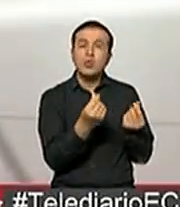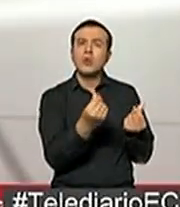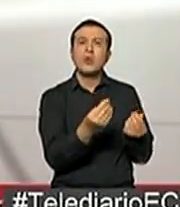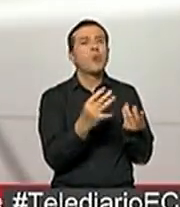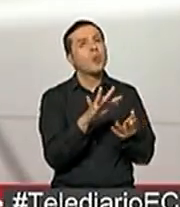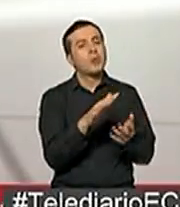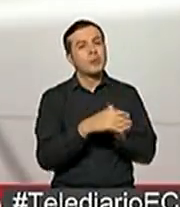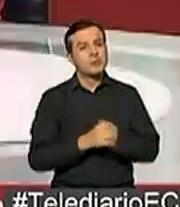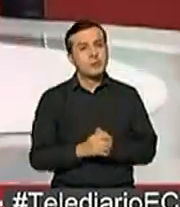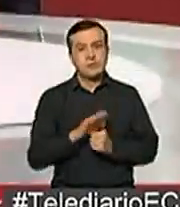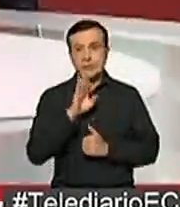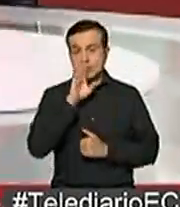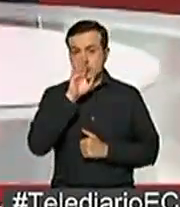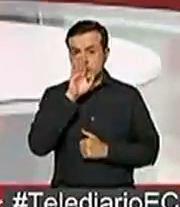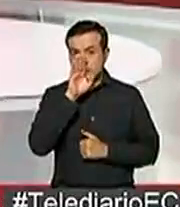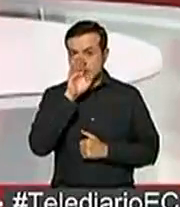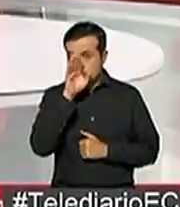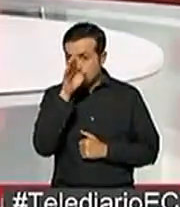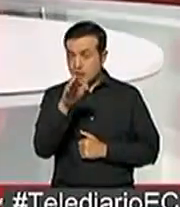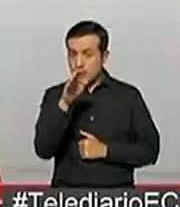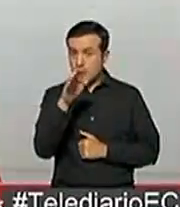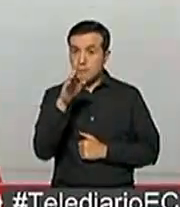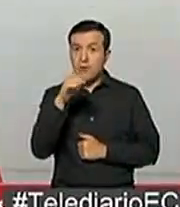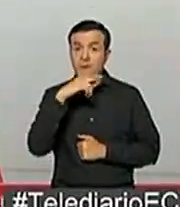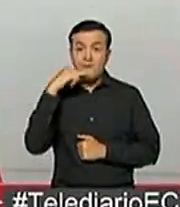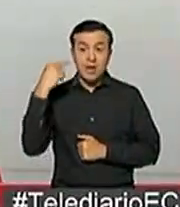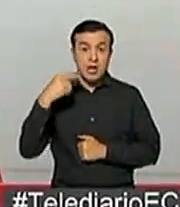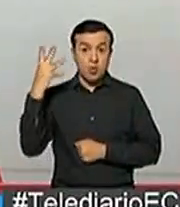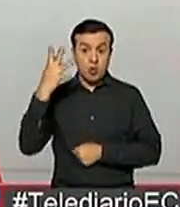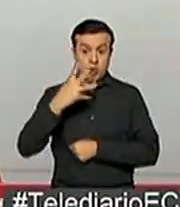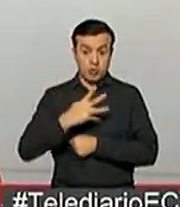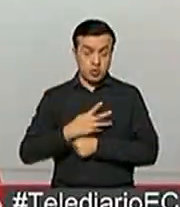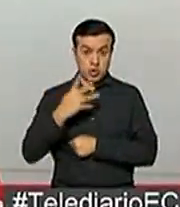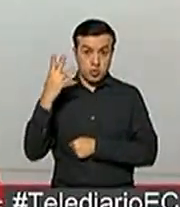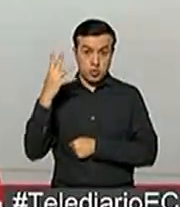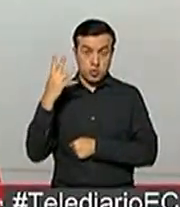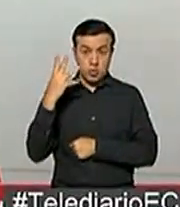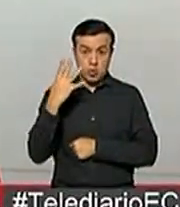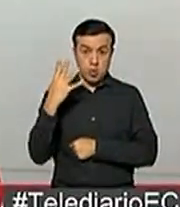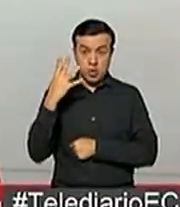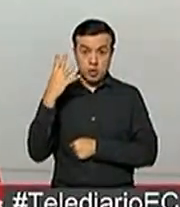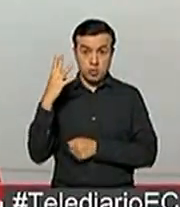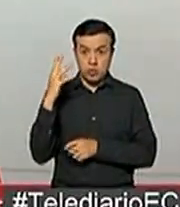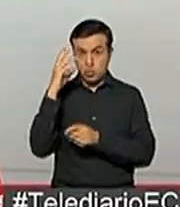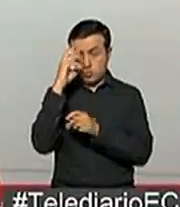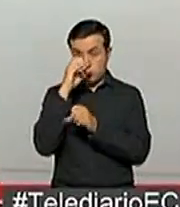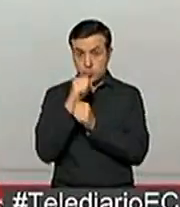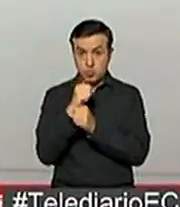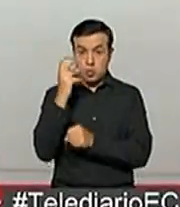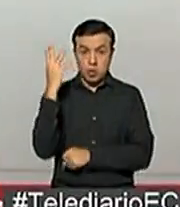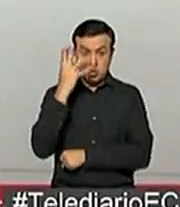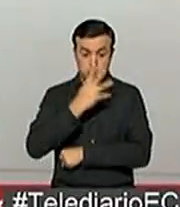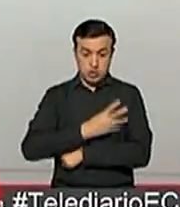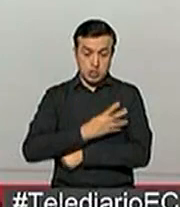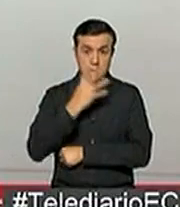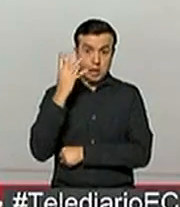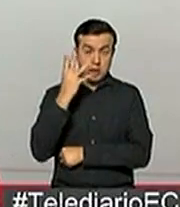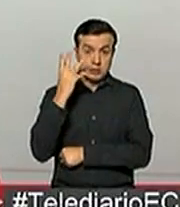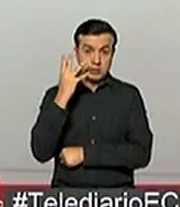próximo mes generalmente en este tipo de feriado con cuatro noches de de